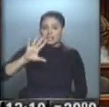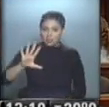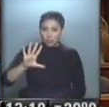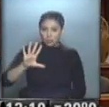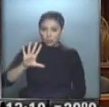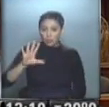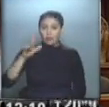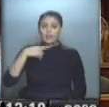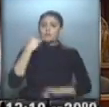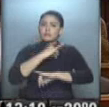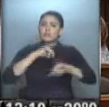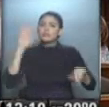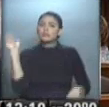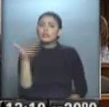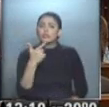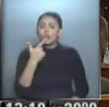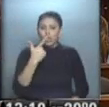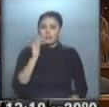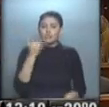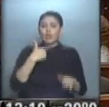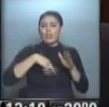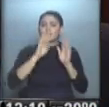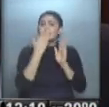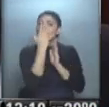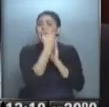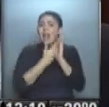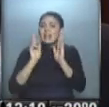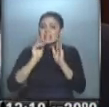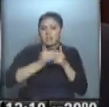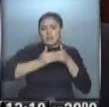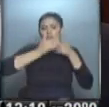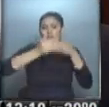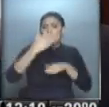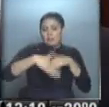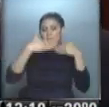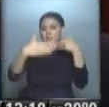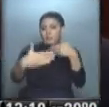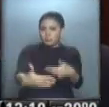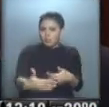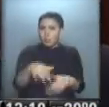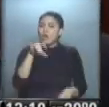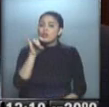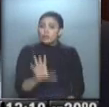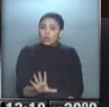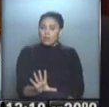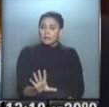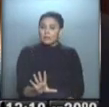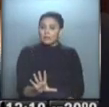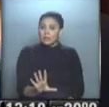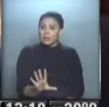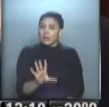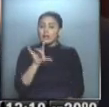525, prorrogando todas las licencias, reitero, prorrogando todas las licencias, no exclusivamente las que